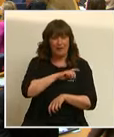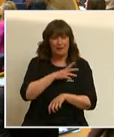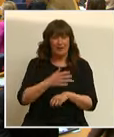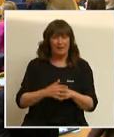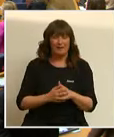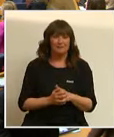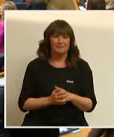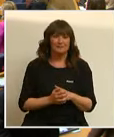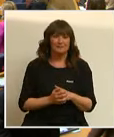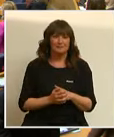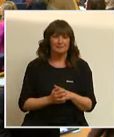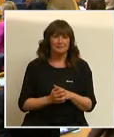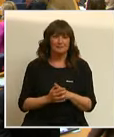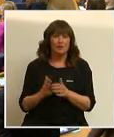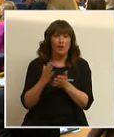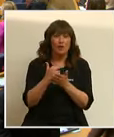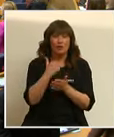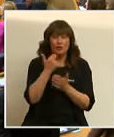España,